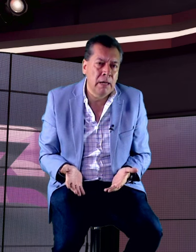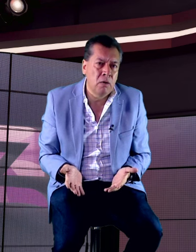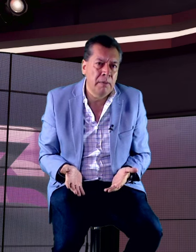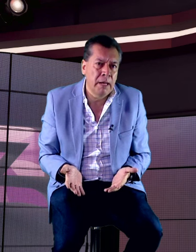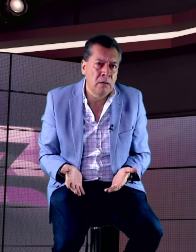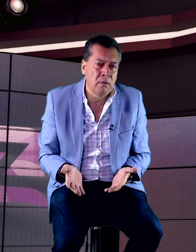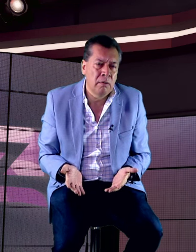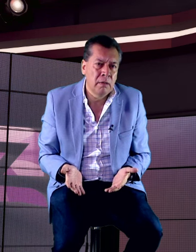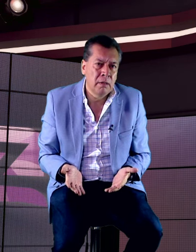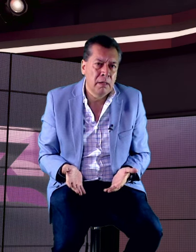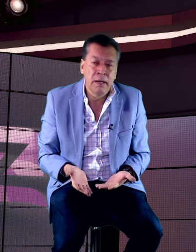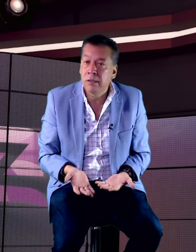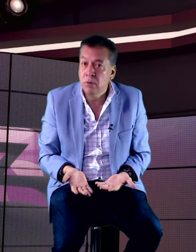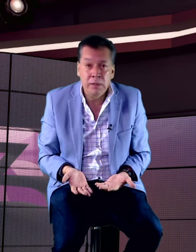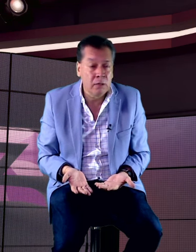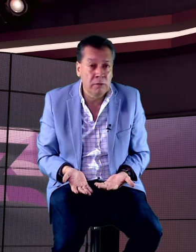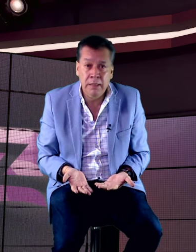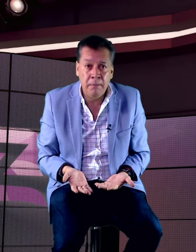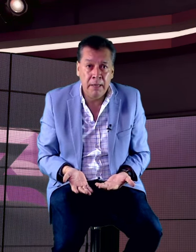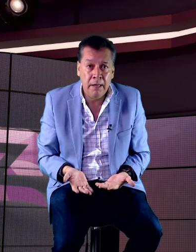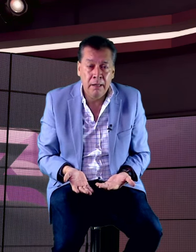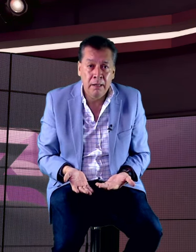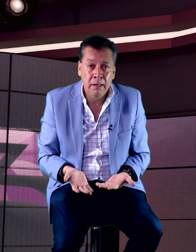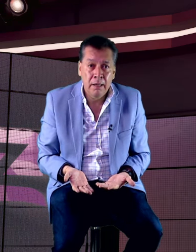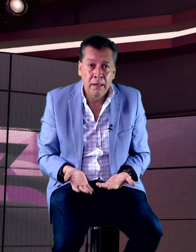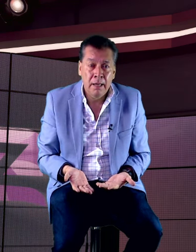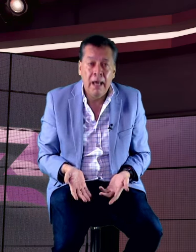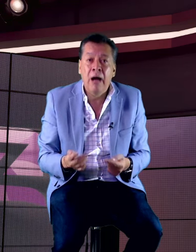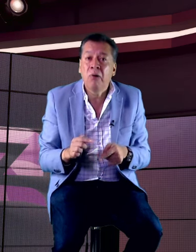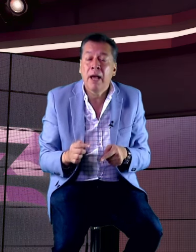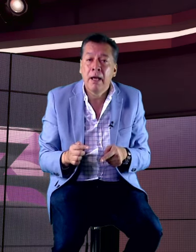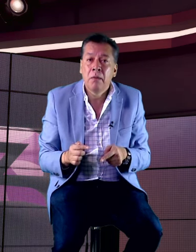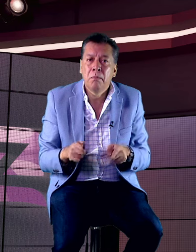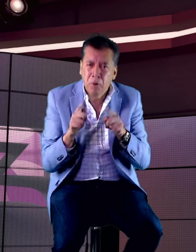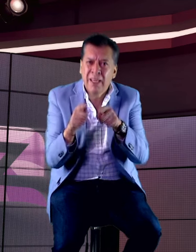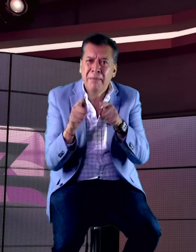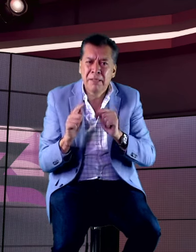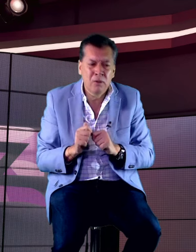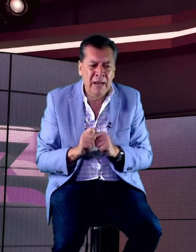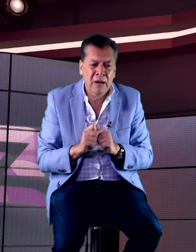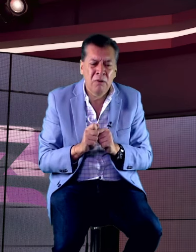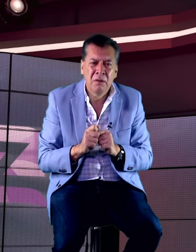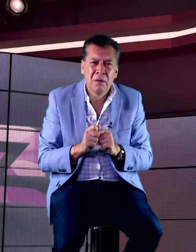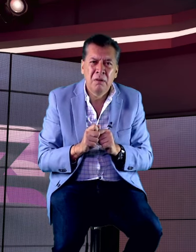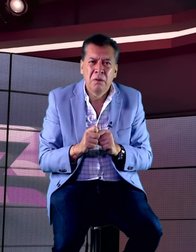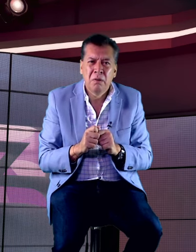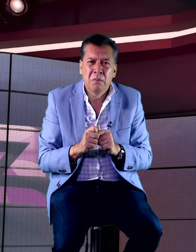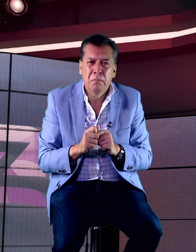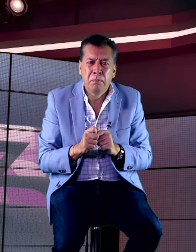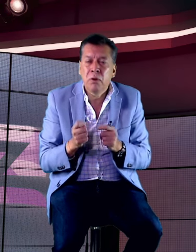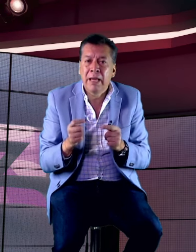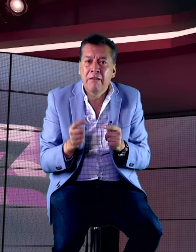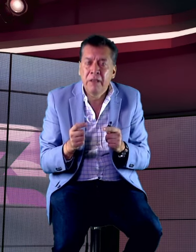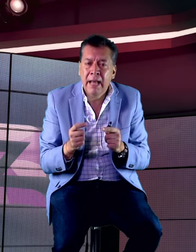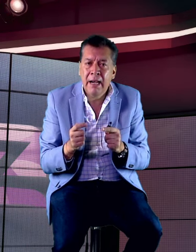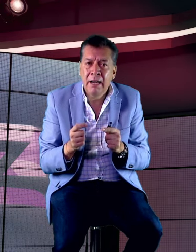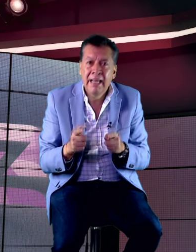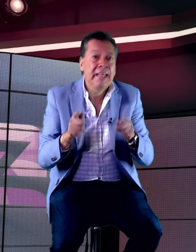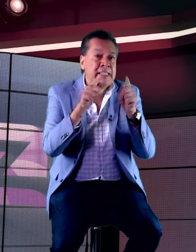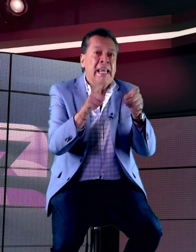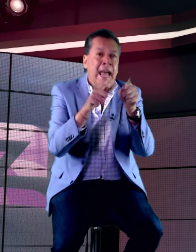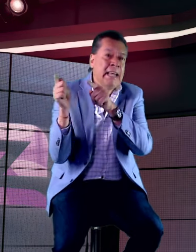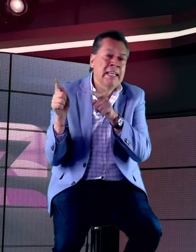años en el gobierno y las cosas no están bien ahora por qué mencionarlo porque al